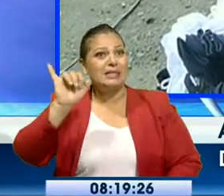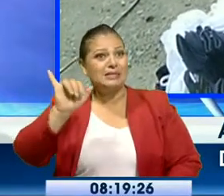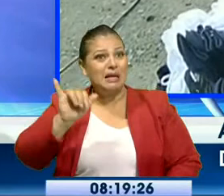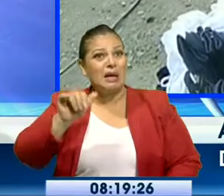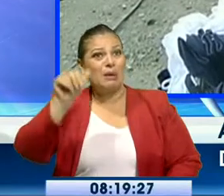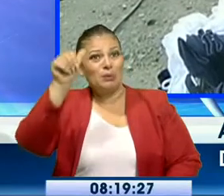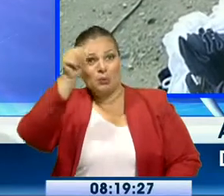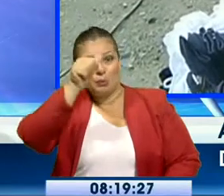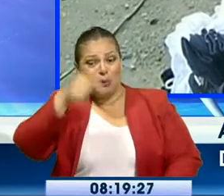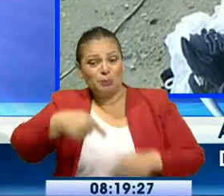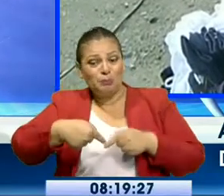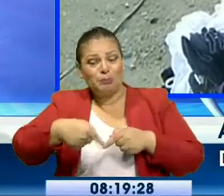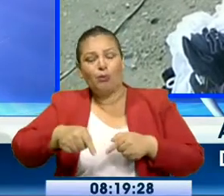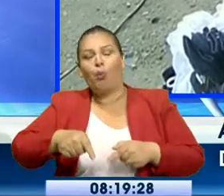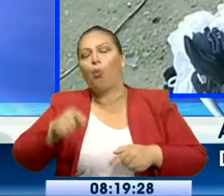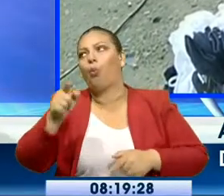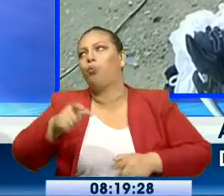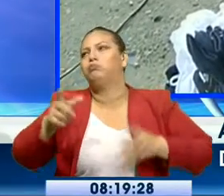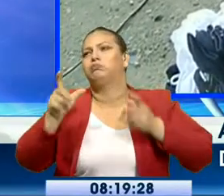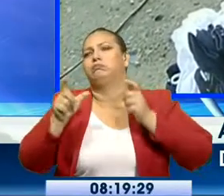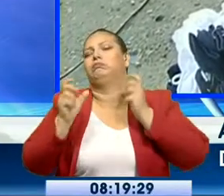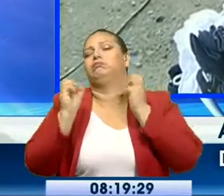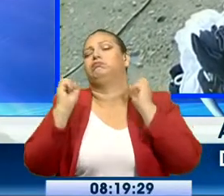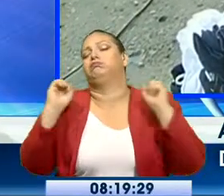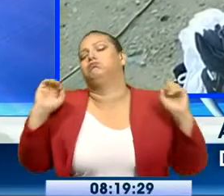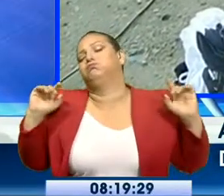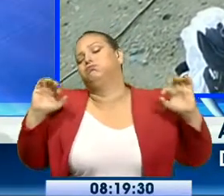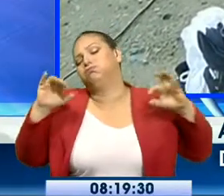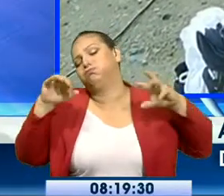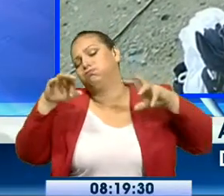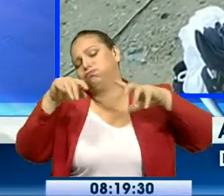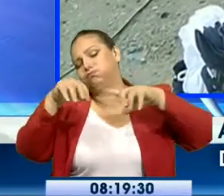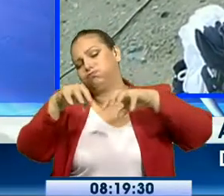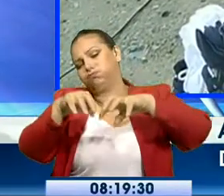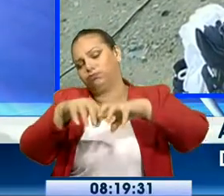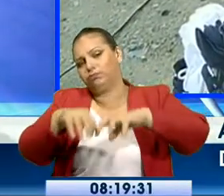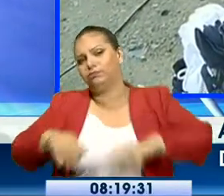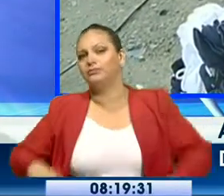seguramente piensa domingo sabe por qué por qué